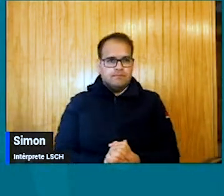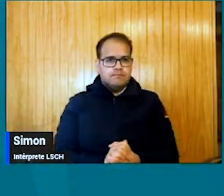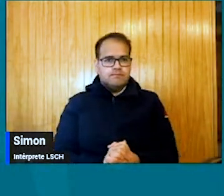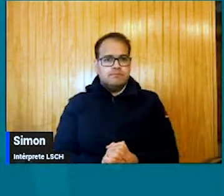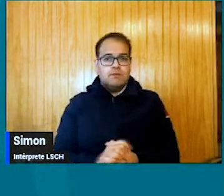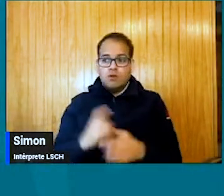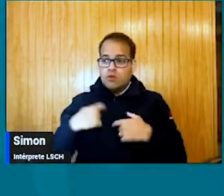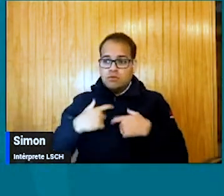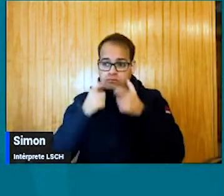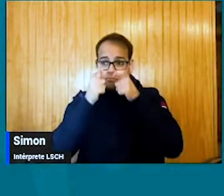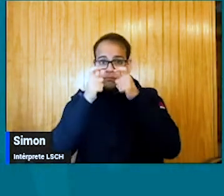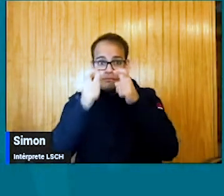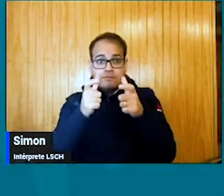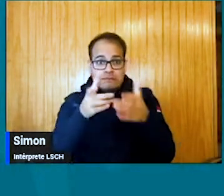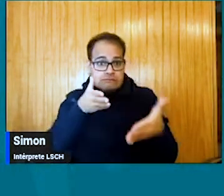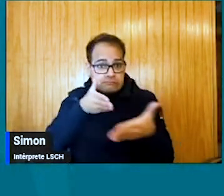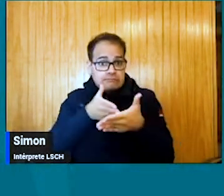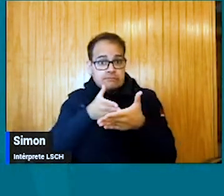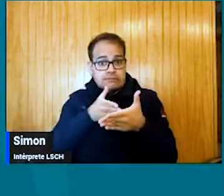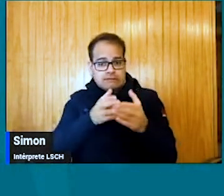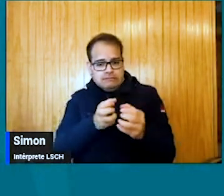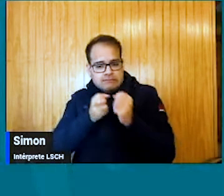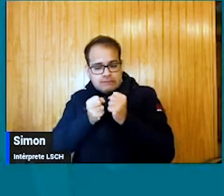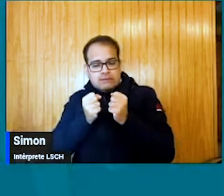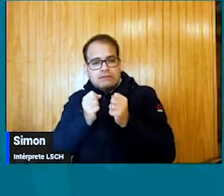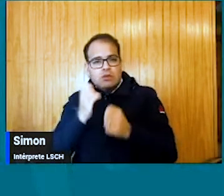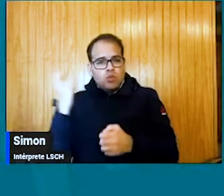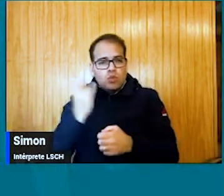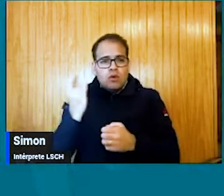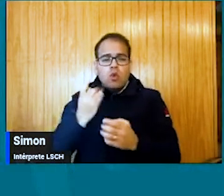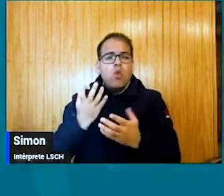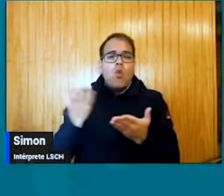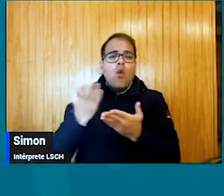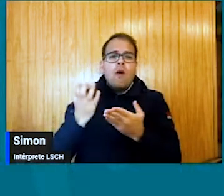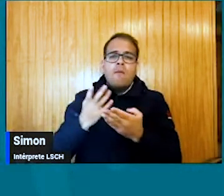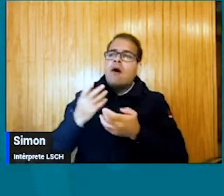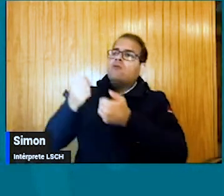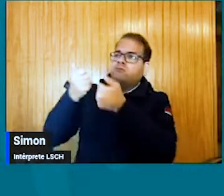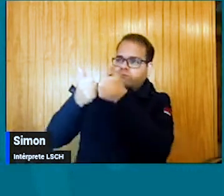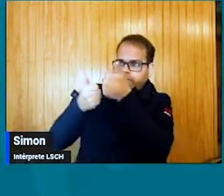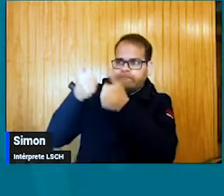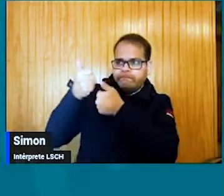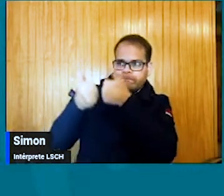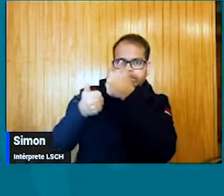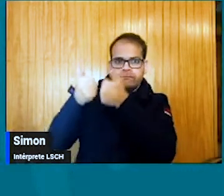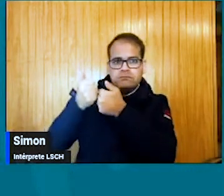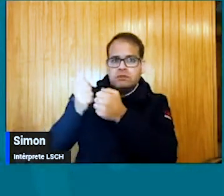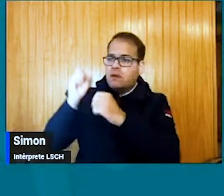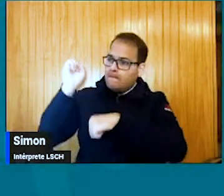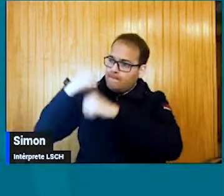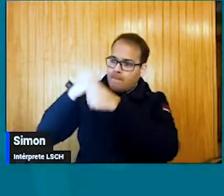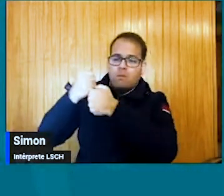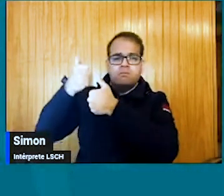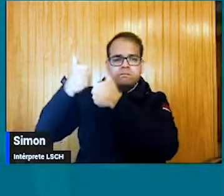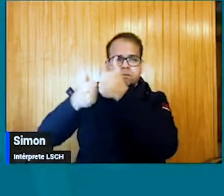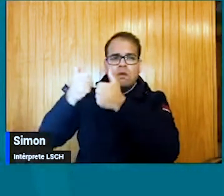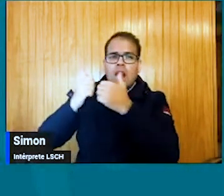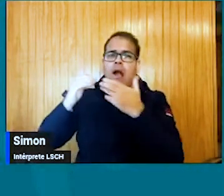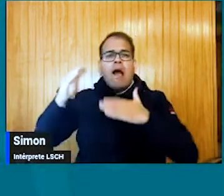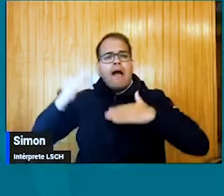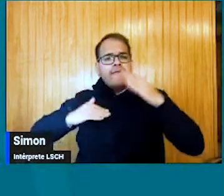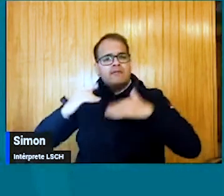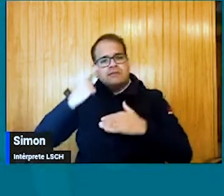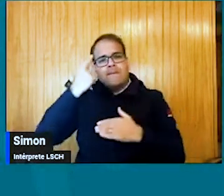¿Cómo evitar las emergencias de las máquinas? Es probarlas. De repente la gente cree que las máquinas tienen la capacidad de